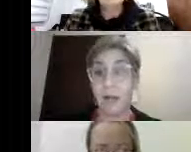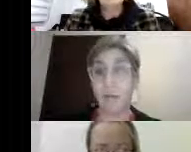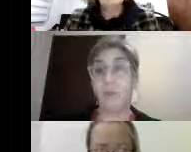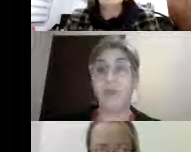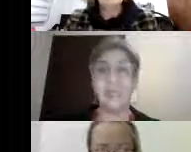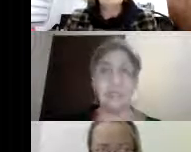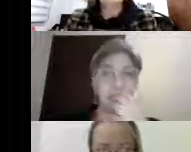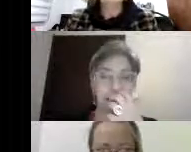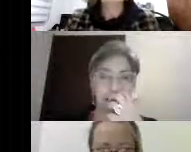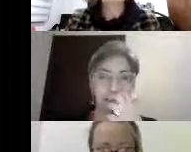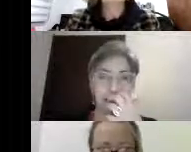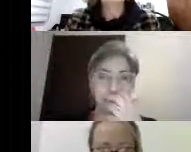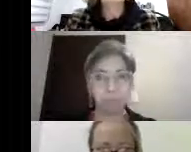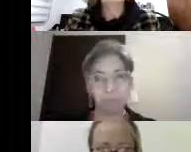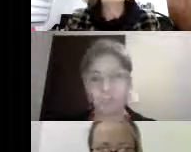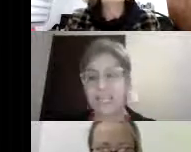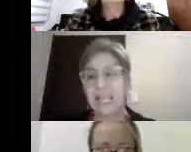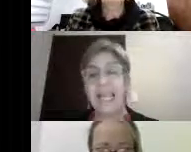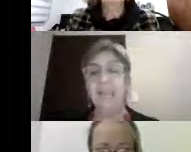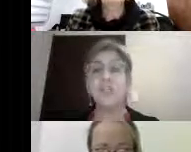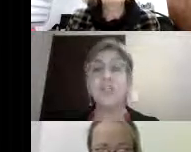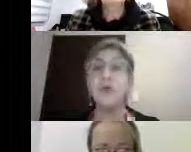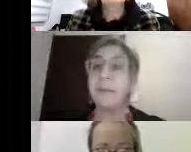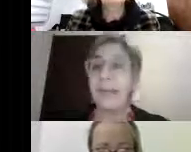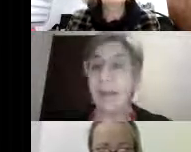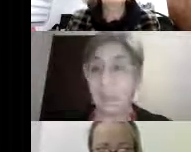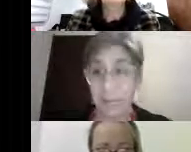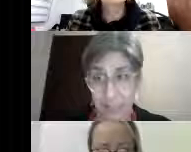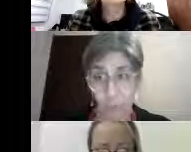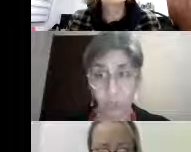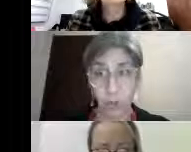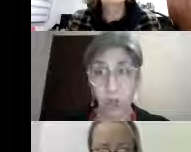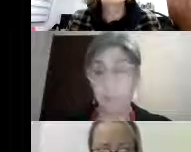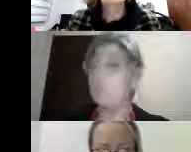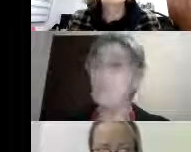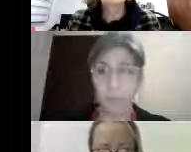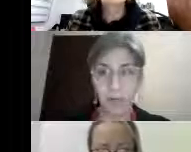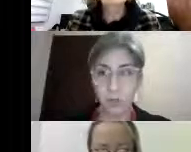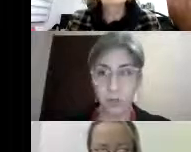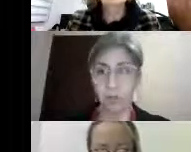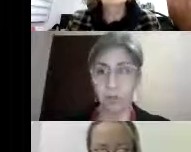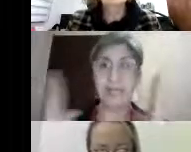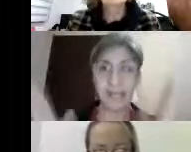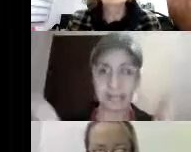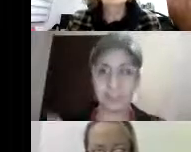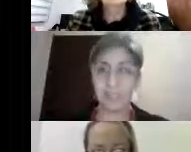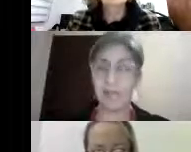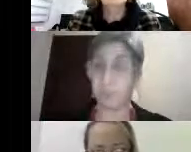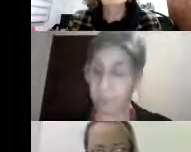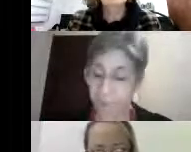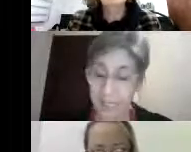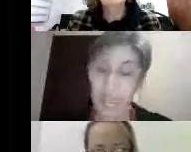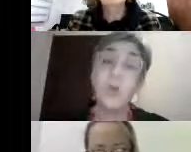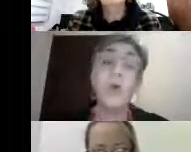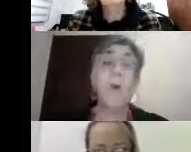cuenta cuando uno diseña las estrategias. Entonces no es para darle para atrás al condón, ni mucho menos, que no se lea de esa manera